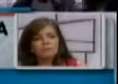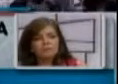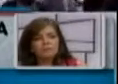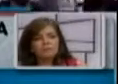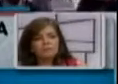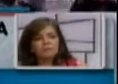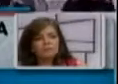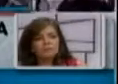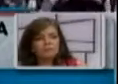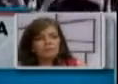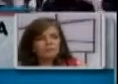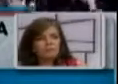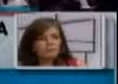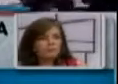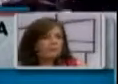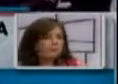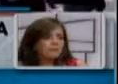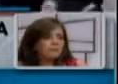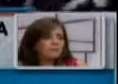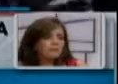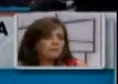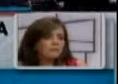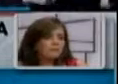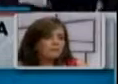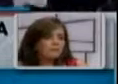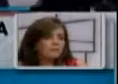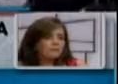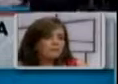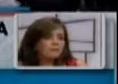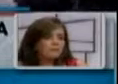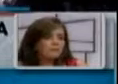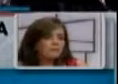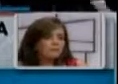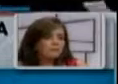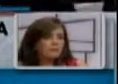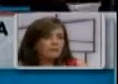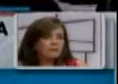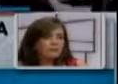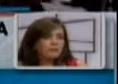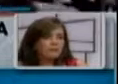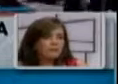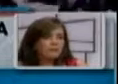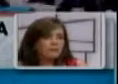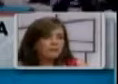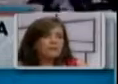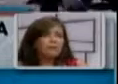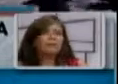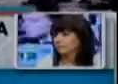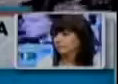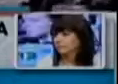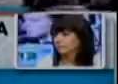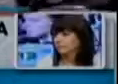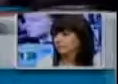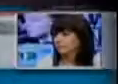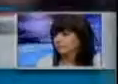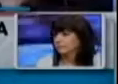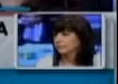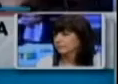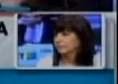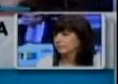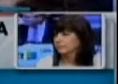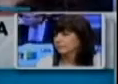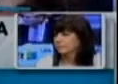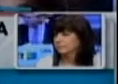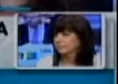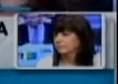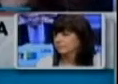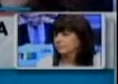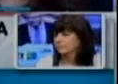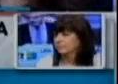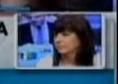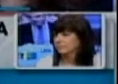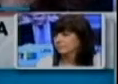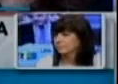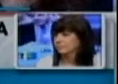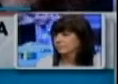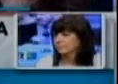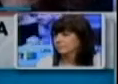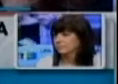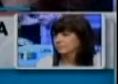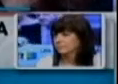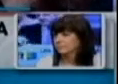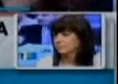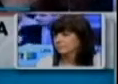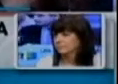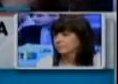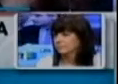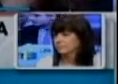haber traspasado a la Gendarmería para trabajar en ámbitos como la provincia de Buenos Aires para hablar del tema seguridad? La presidenta acaba de hacer el anuncio de que va a presentar